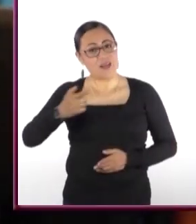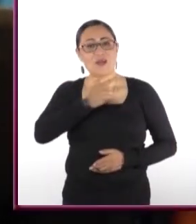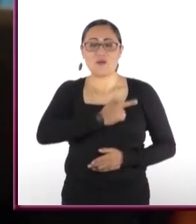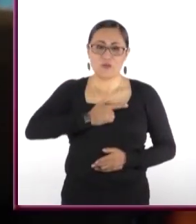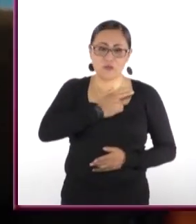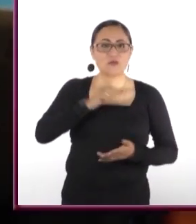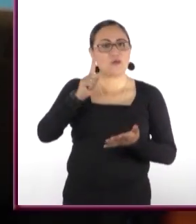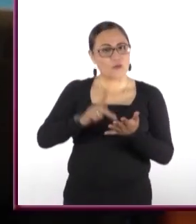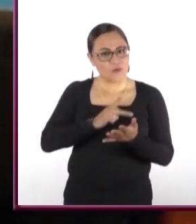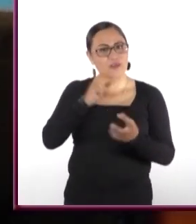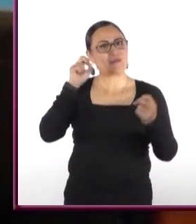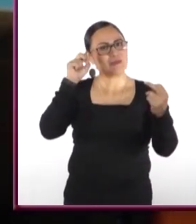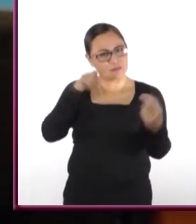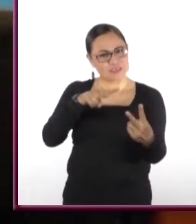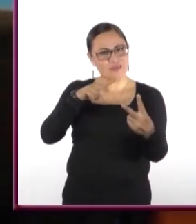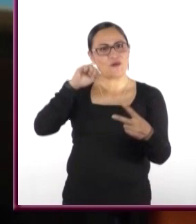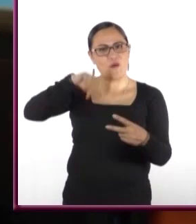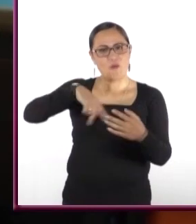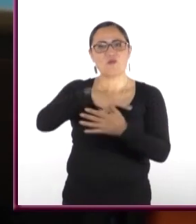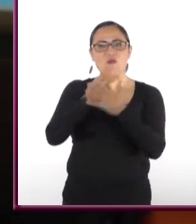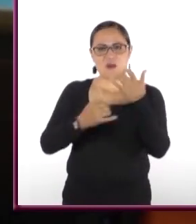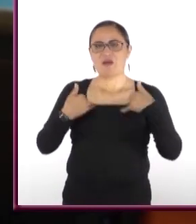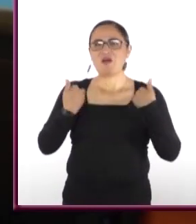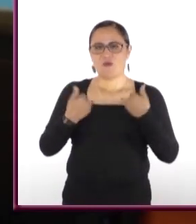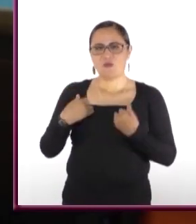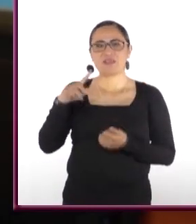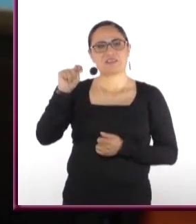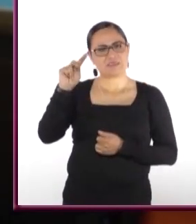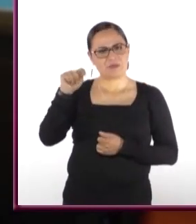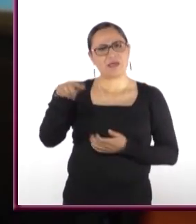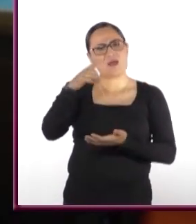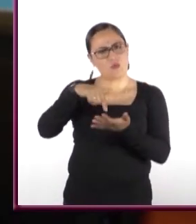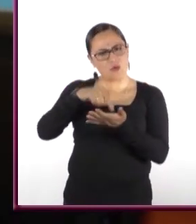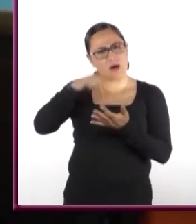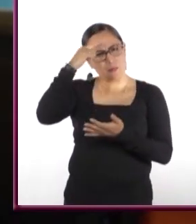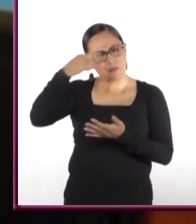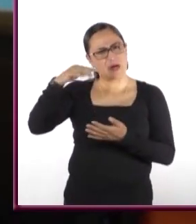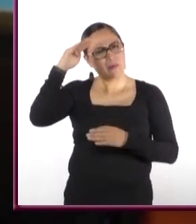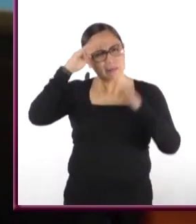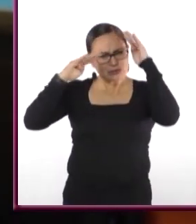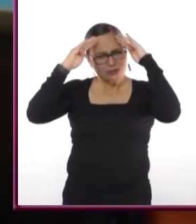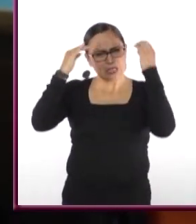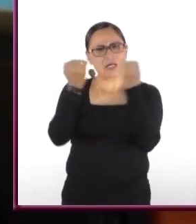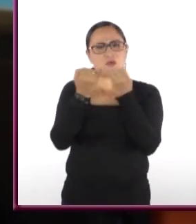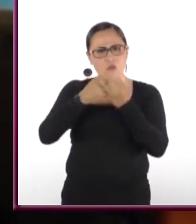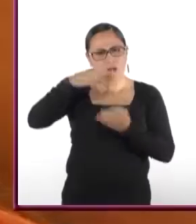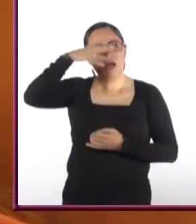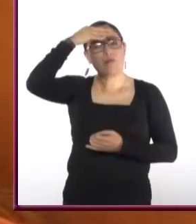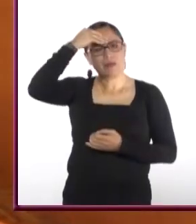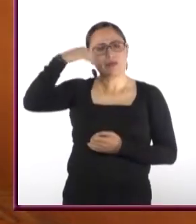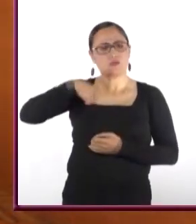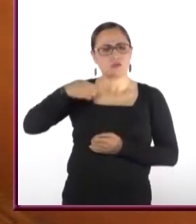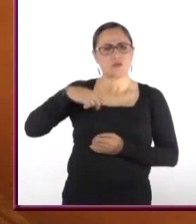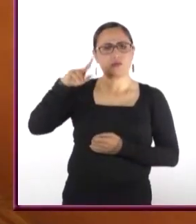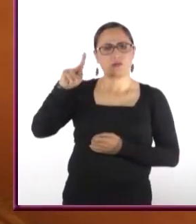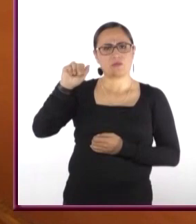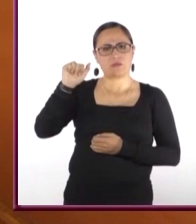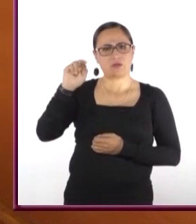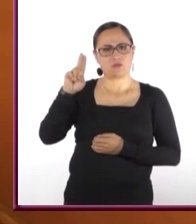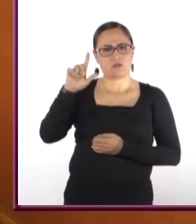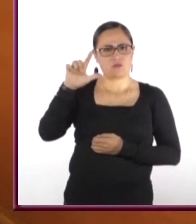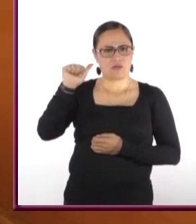Hola, es un gusto volverlos a encontrar este día en Jóvenes en TV, un espacio de reflexión y conocimiento. Yo soy Paula